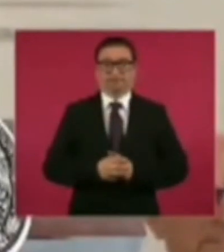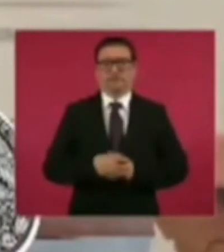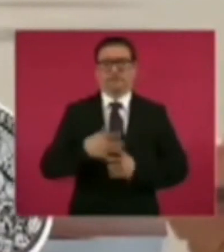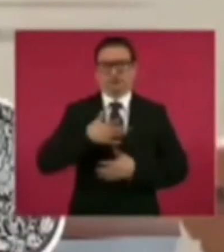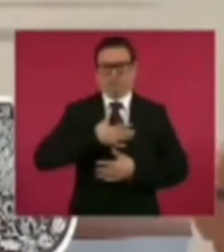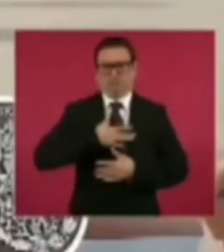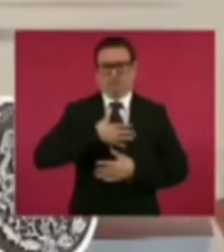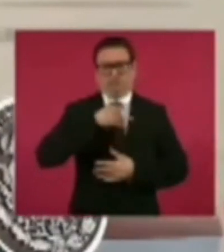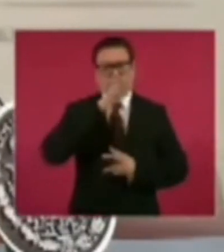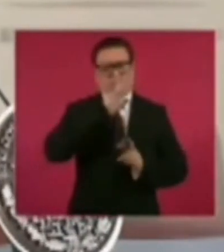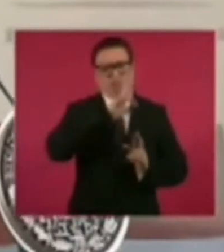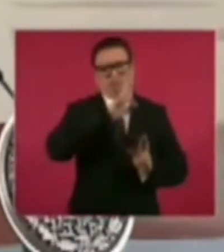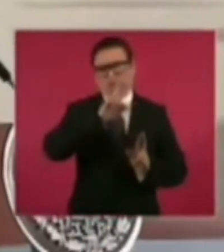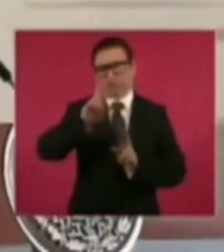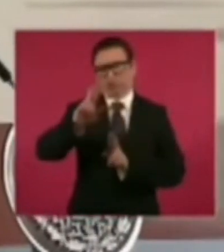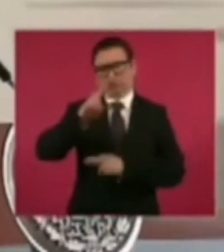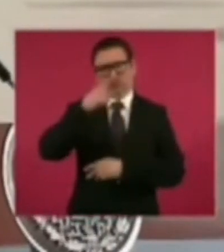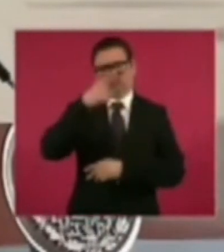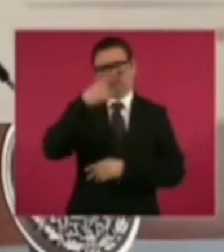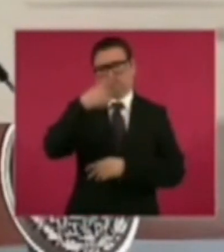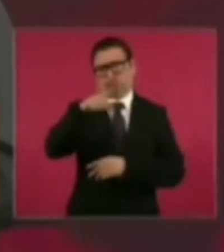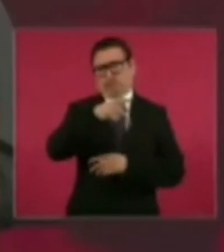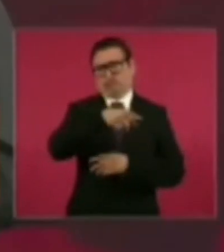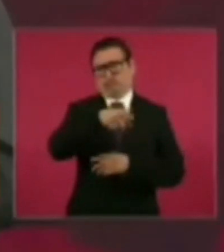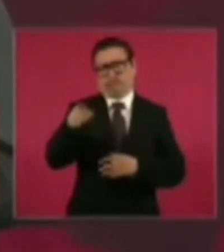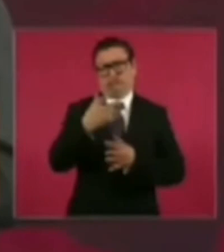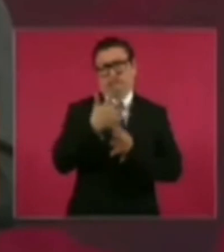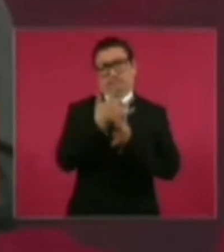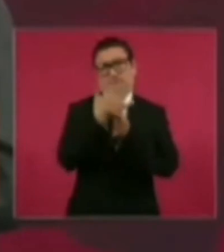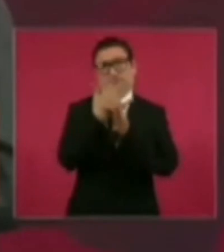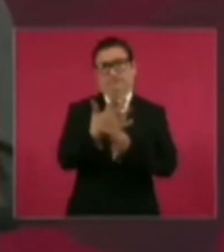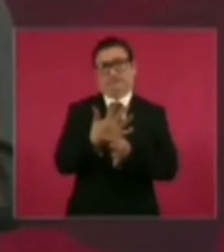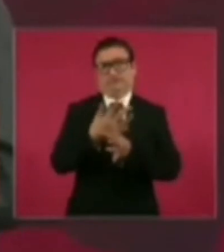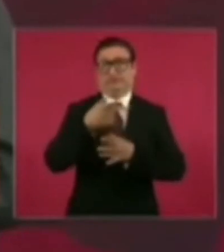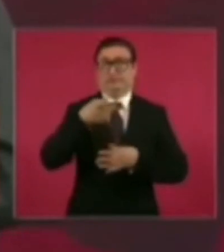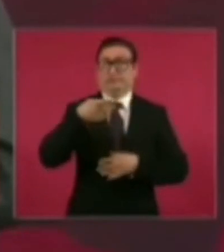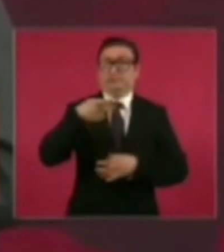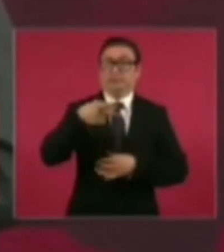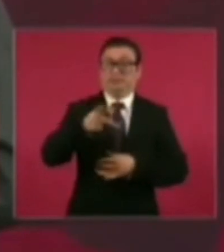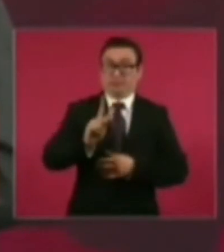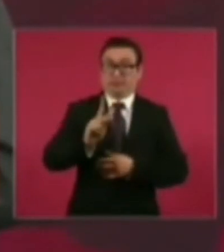Respeto mucho, ¿no?, lo que ustedes sostienen, pero